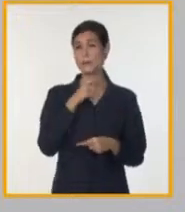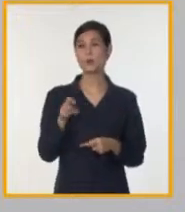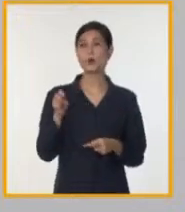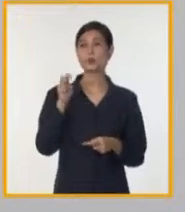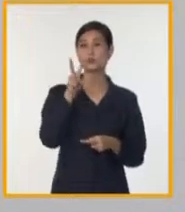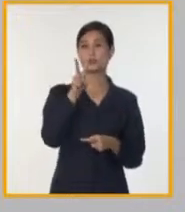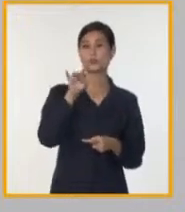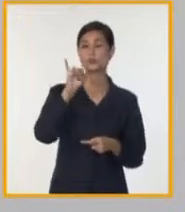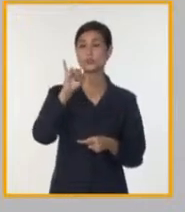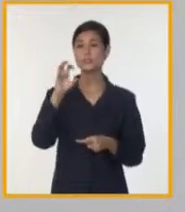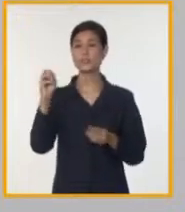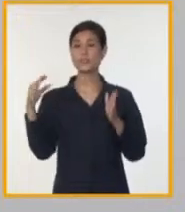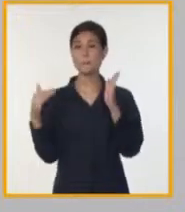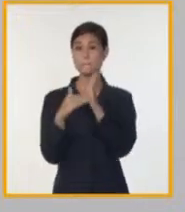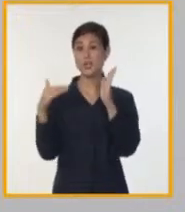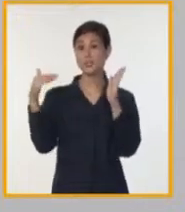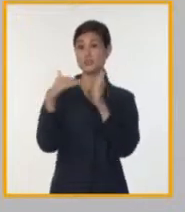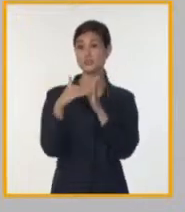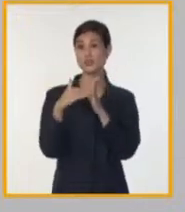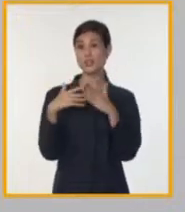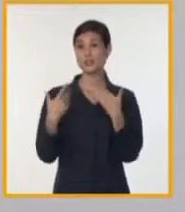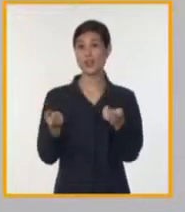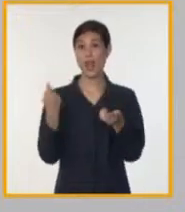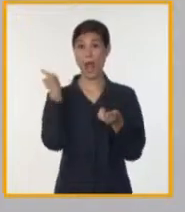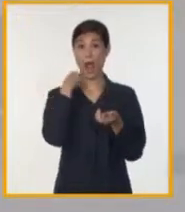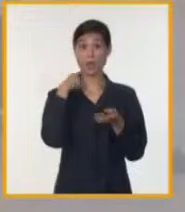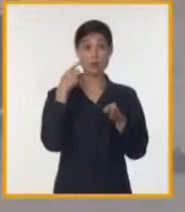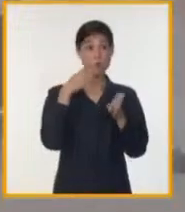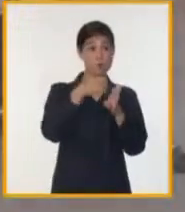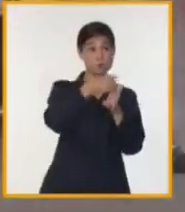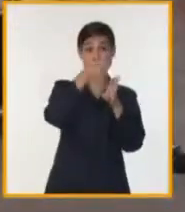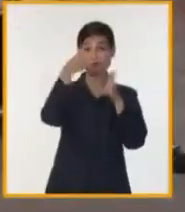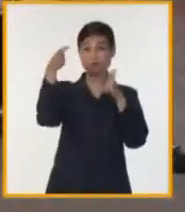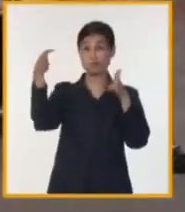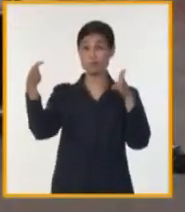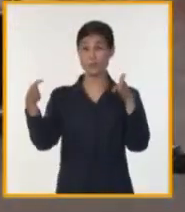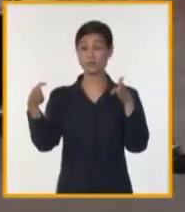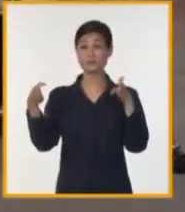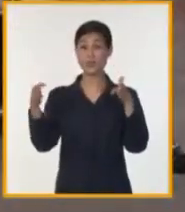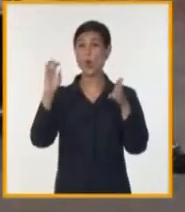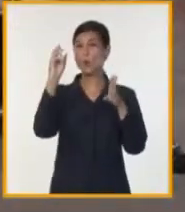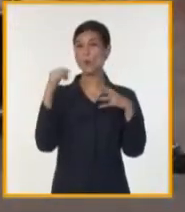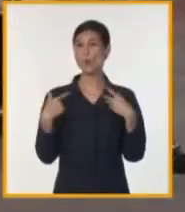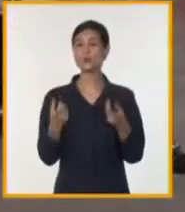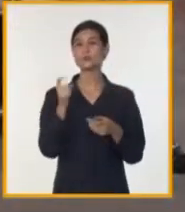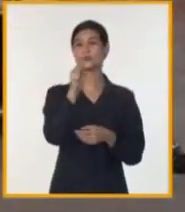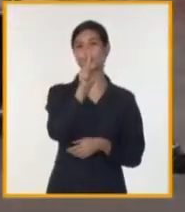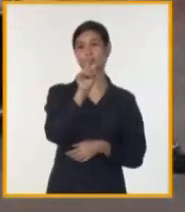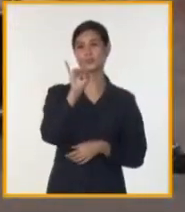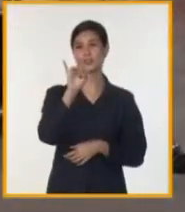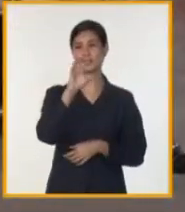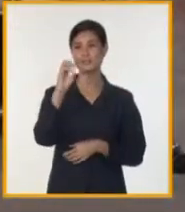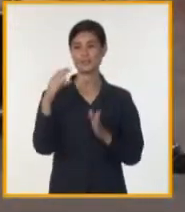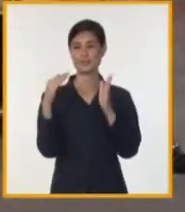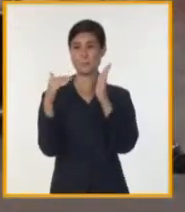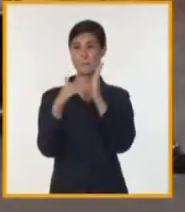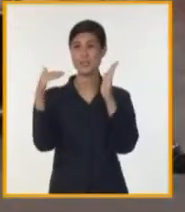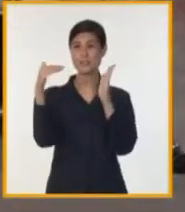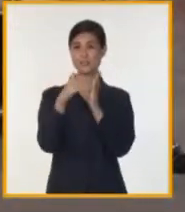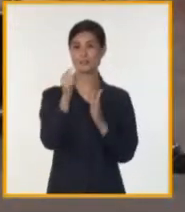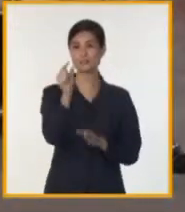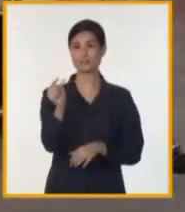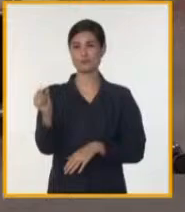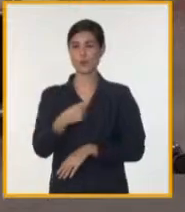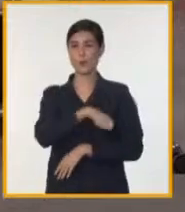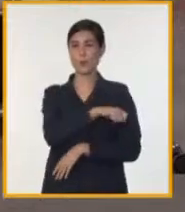de pasajeros en un año. La mayor actividad corresponde a las empresas del gobierno, a las